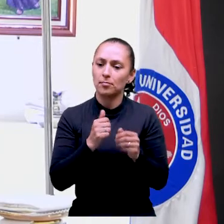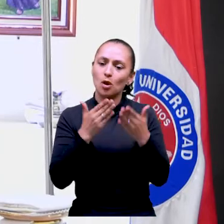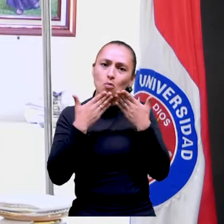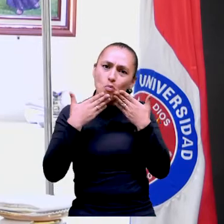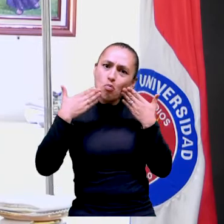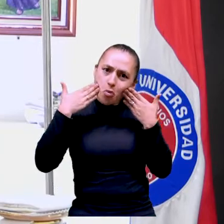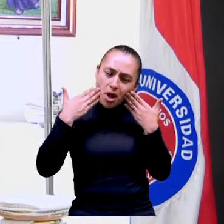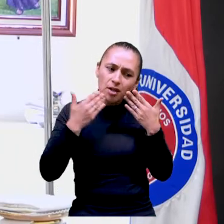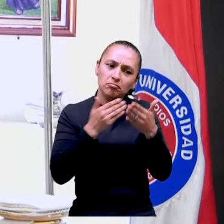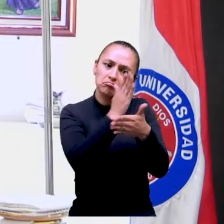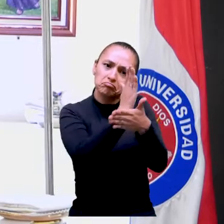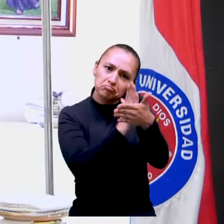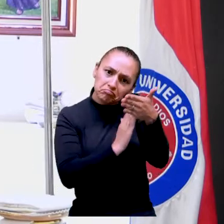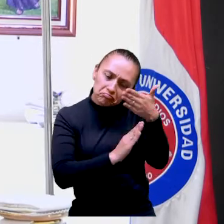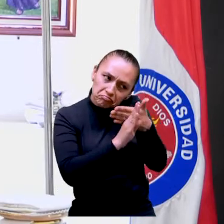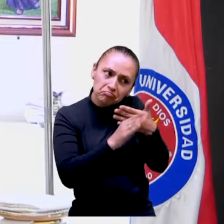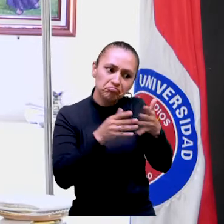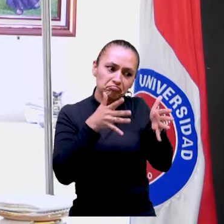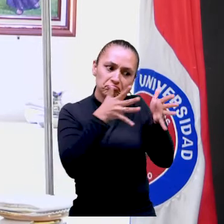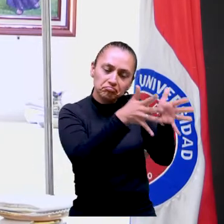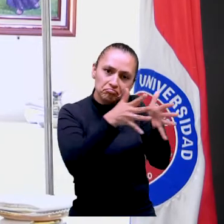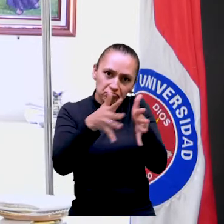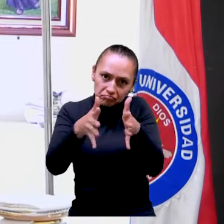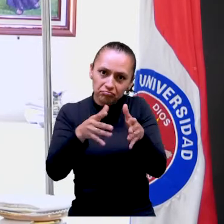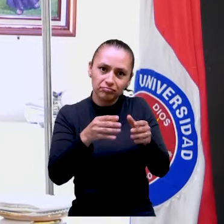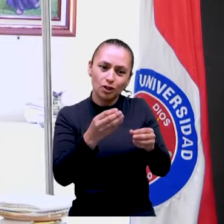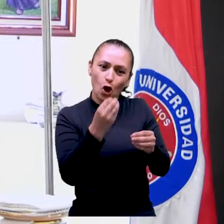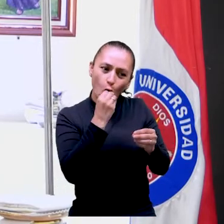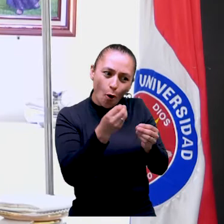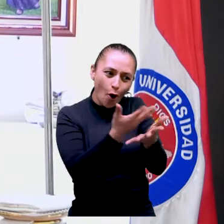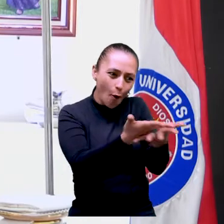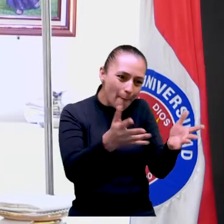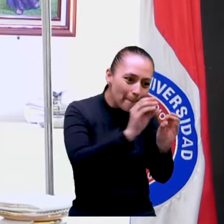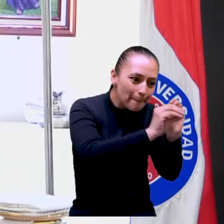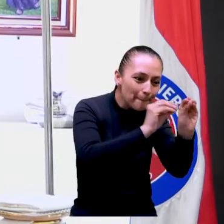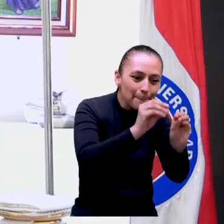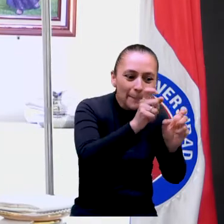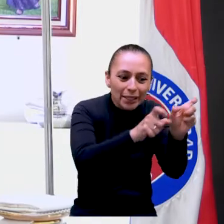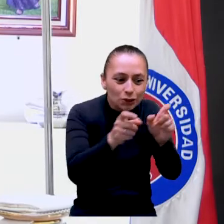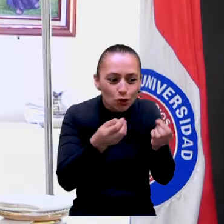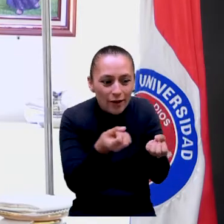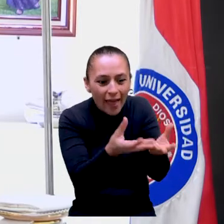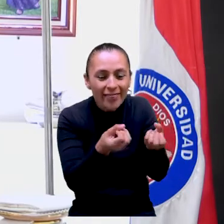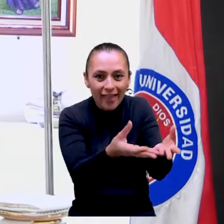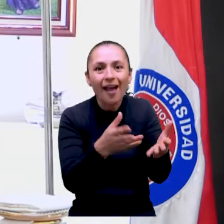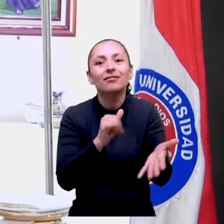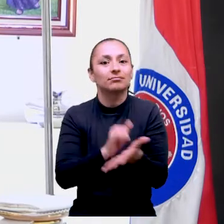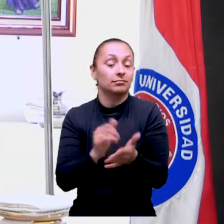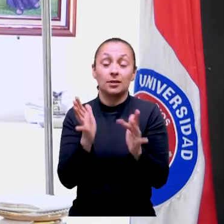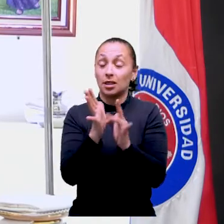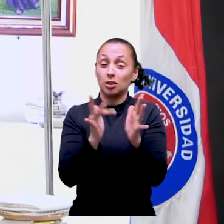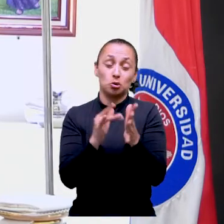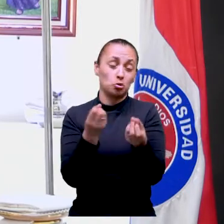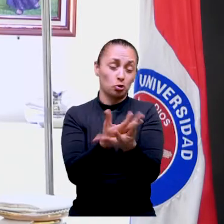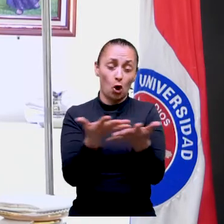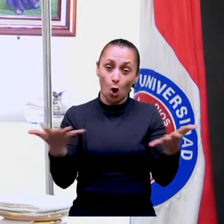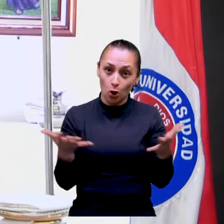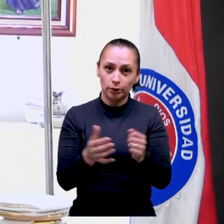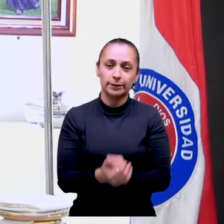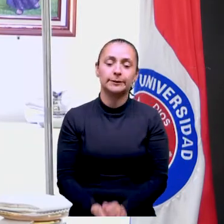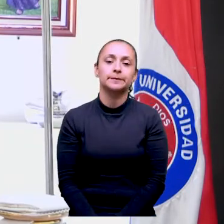perdonó dio de comer enseñó y tantas otras cosas que hizo